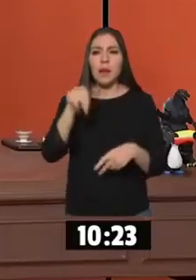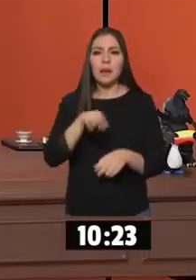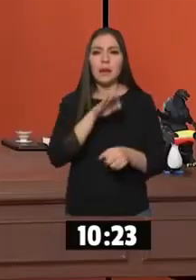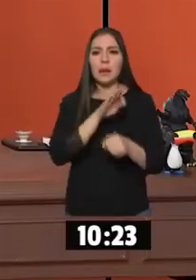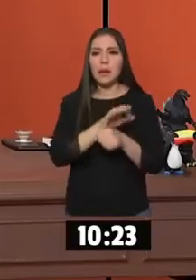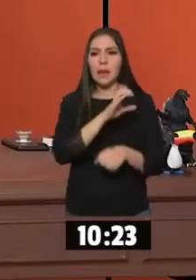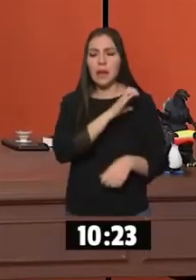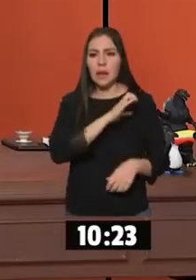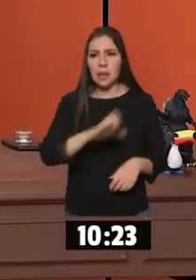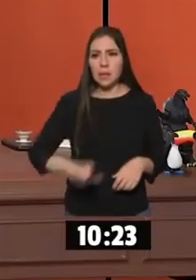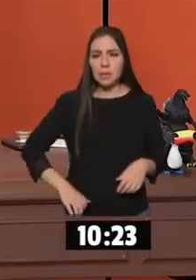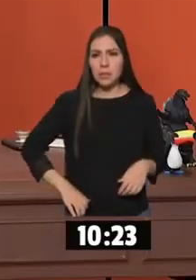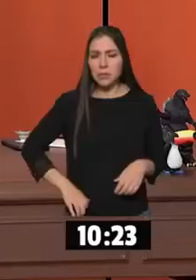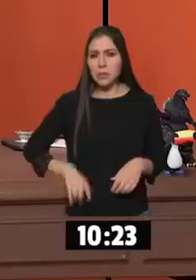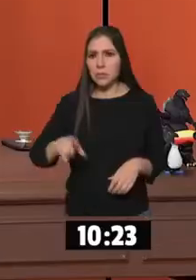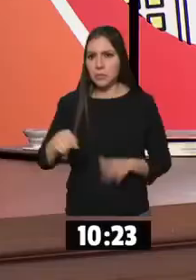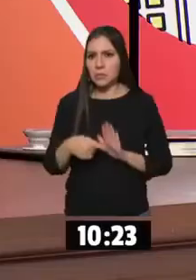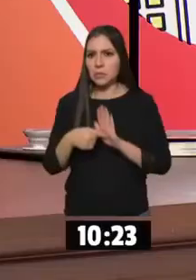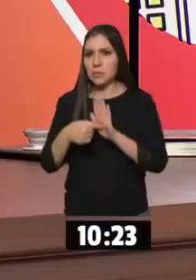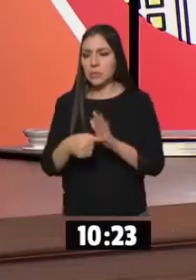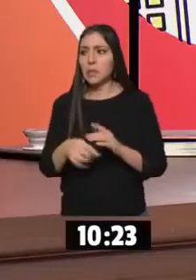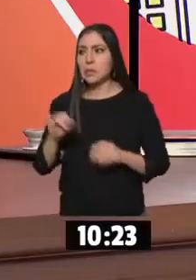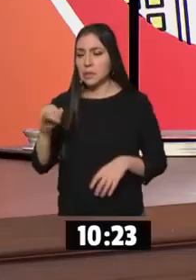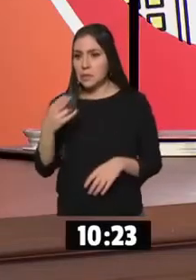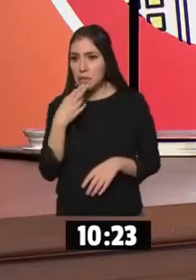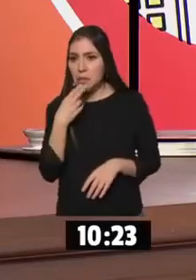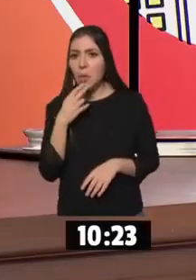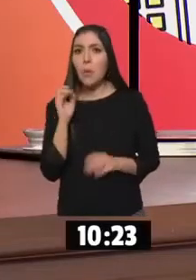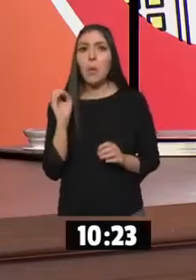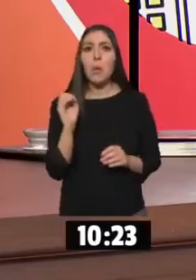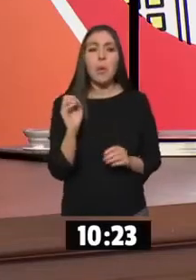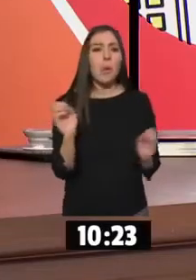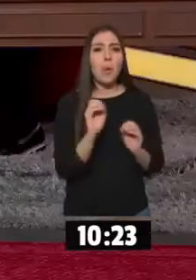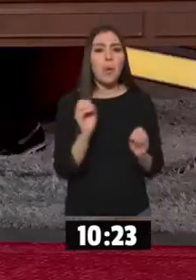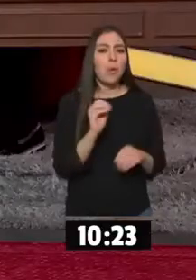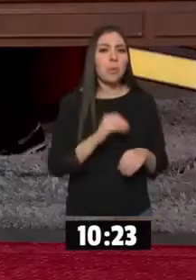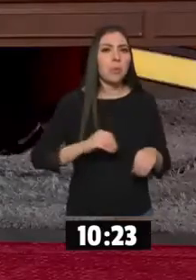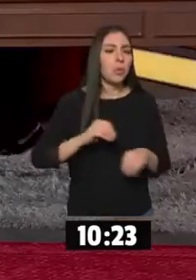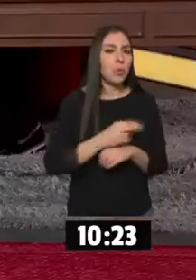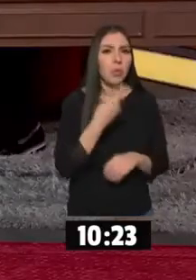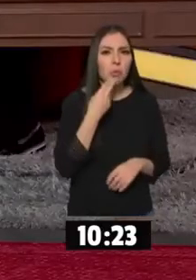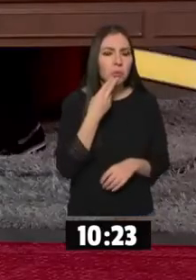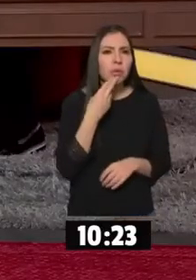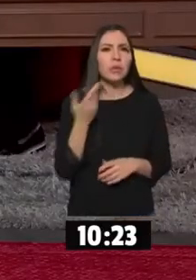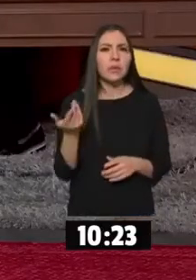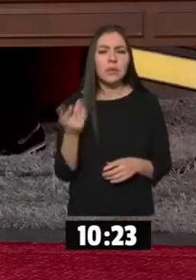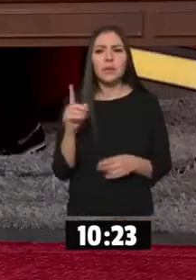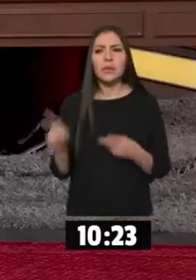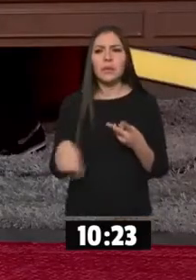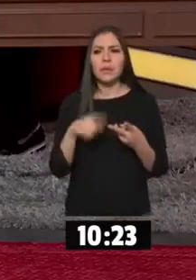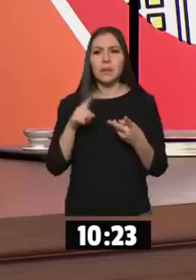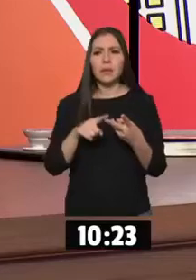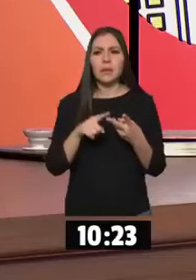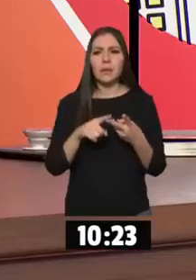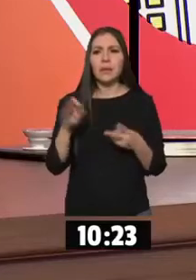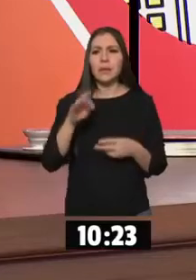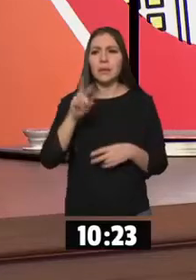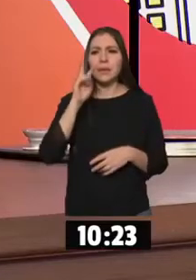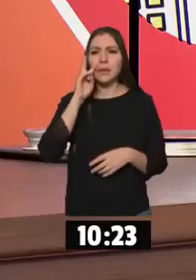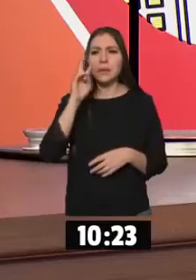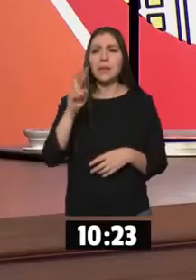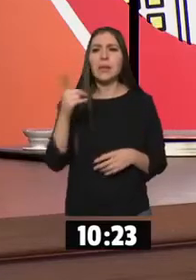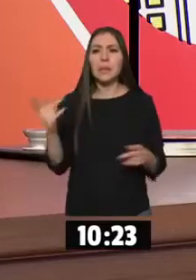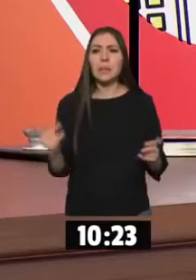¿Ha funcionado? ¿No se ha puesto en marcha? Y 2, ¿qué leemos de esto? Porque si le hacen esto a